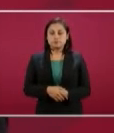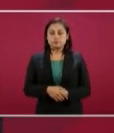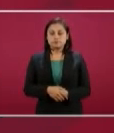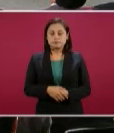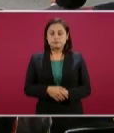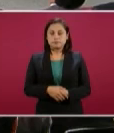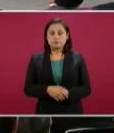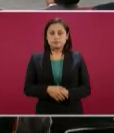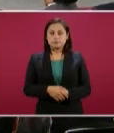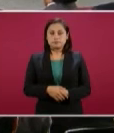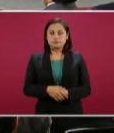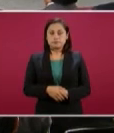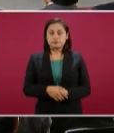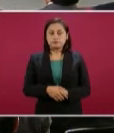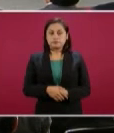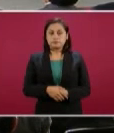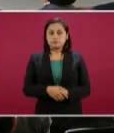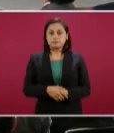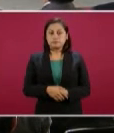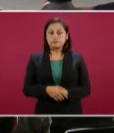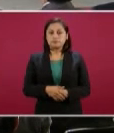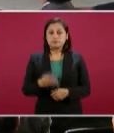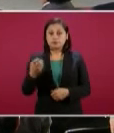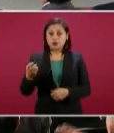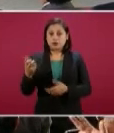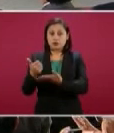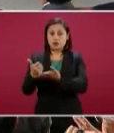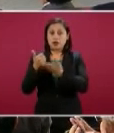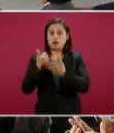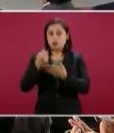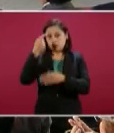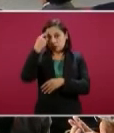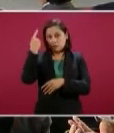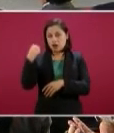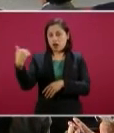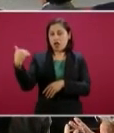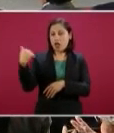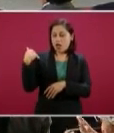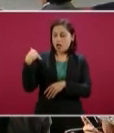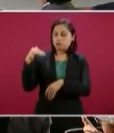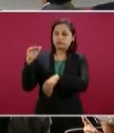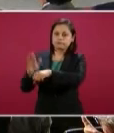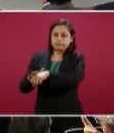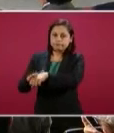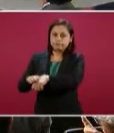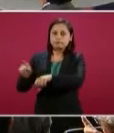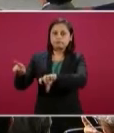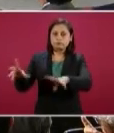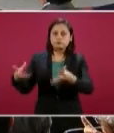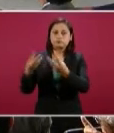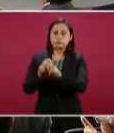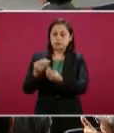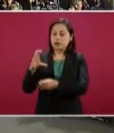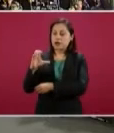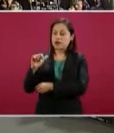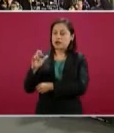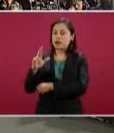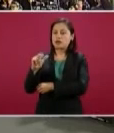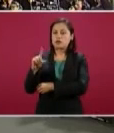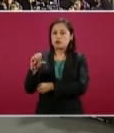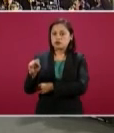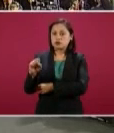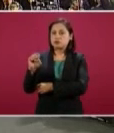público con el presidente Andrés Manuel López Obrador y su administración. El nuevo titular, es interesante señalarlo, logró 95